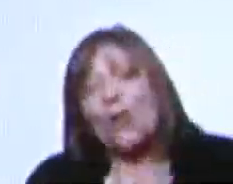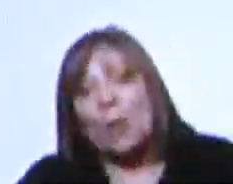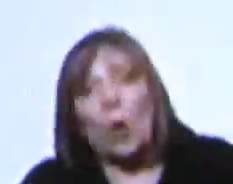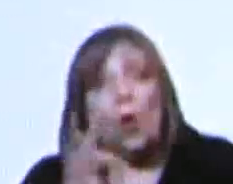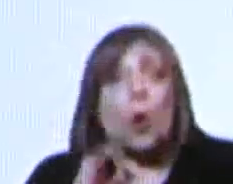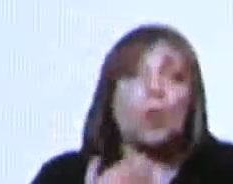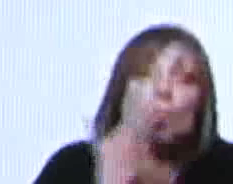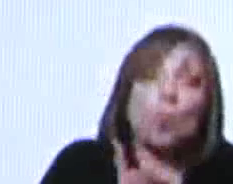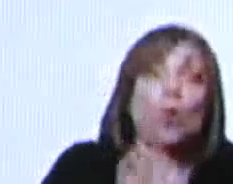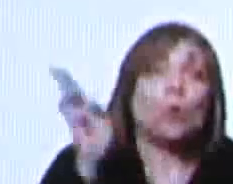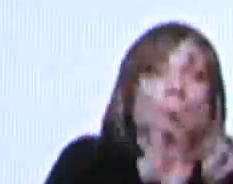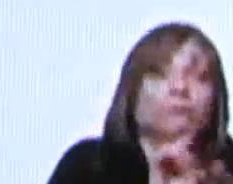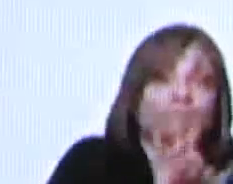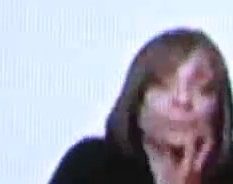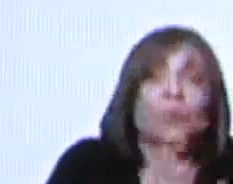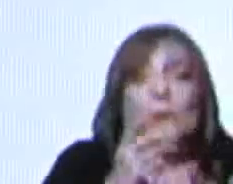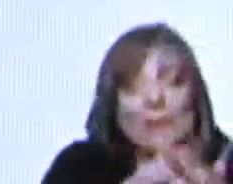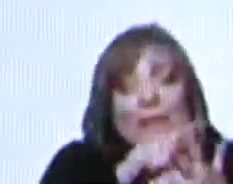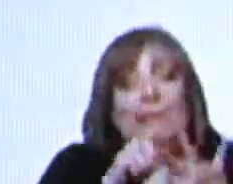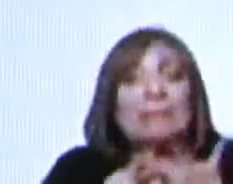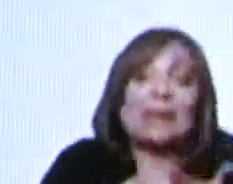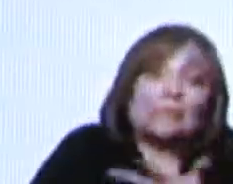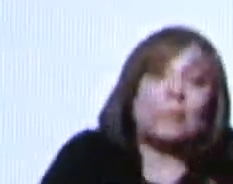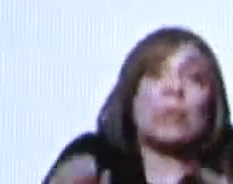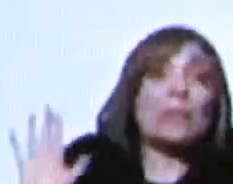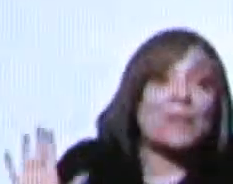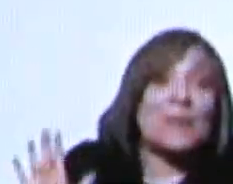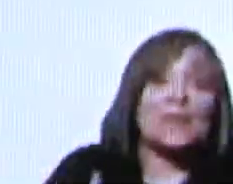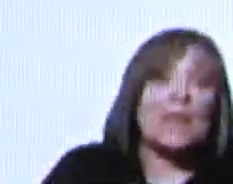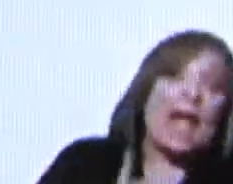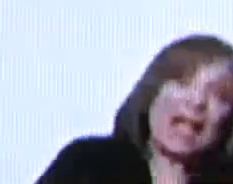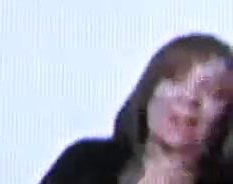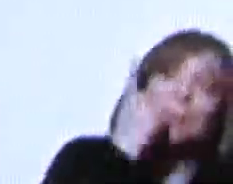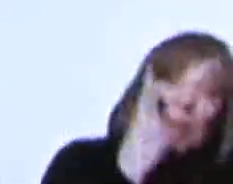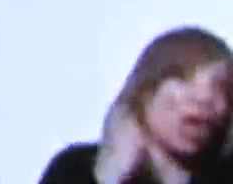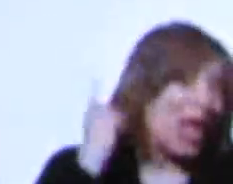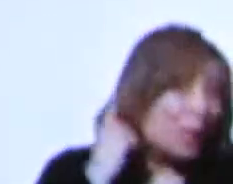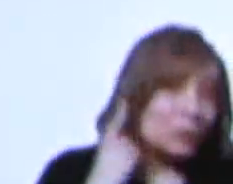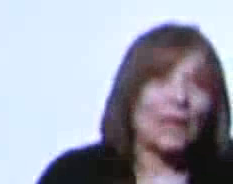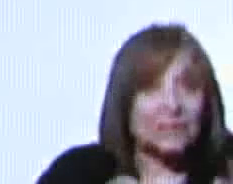o se presenta la moción de censura. Son las posibilidades. Y antes de hacerlo hay que escuchar al ministro